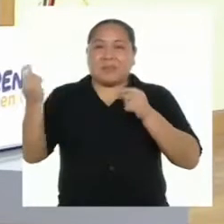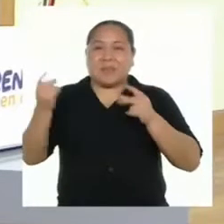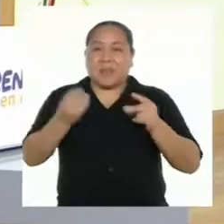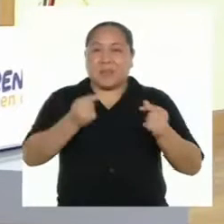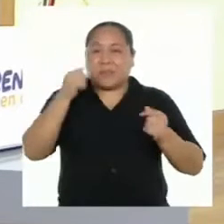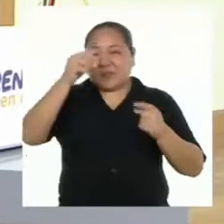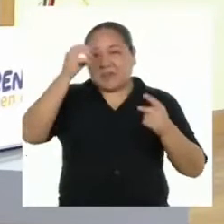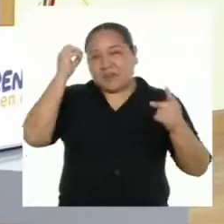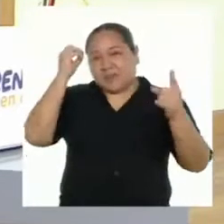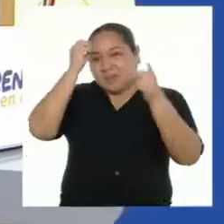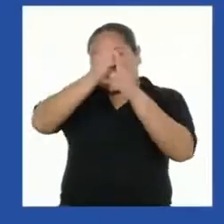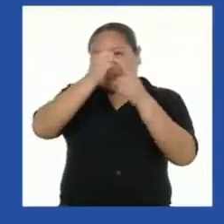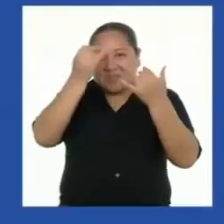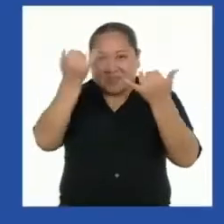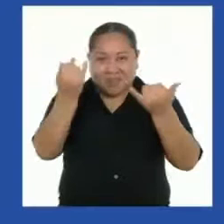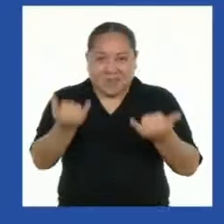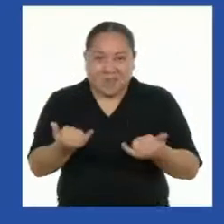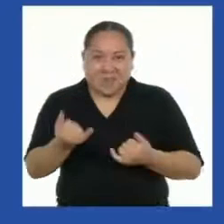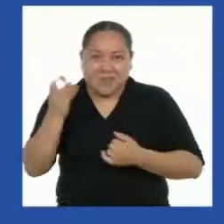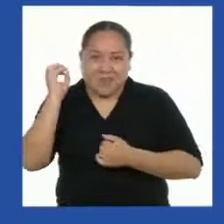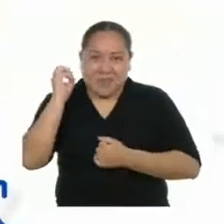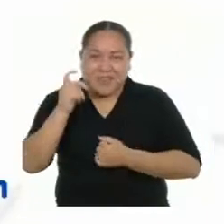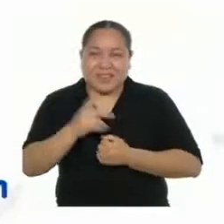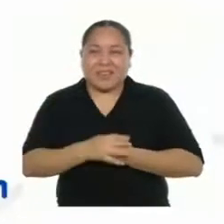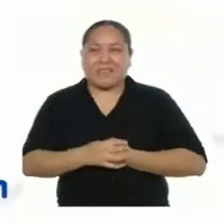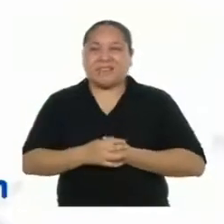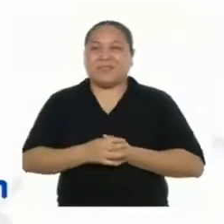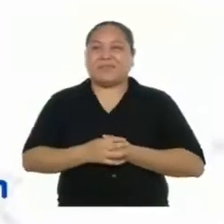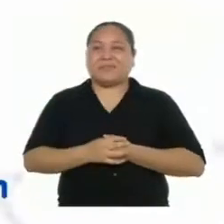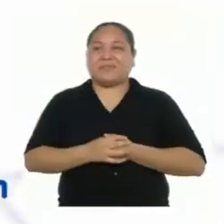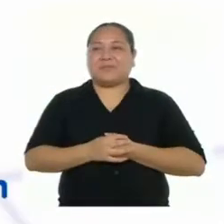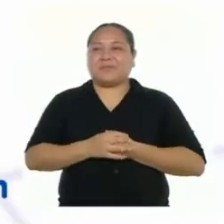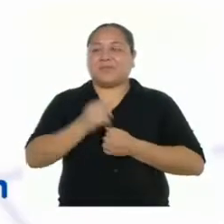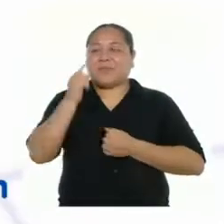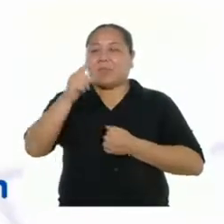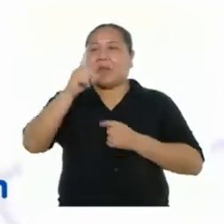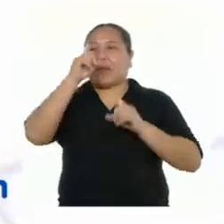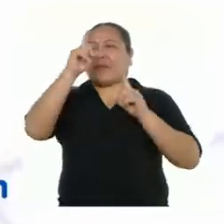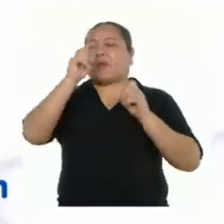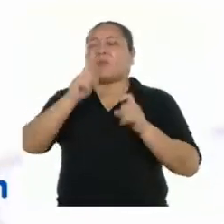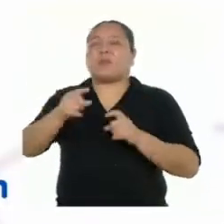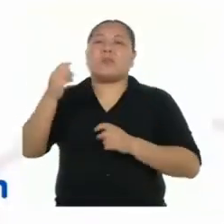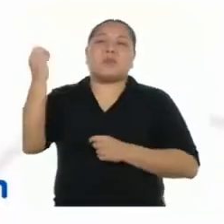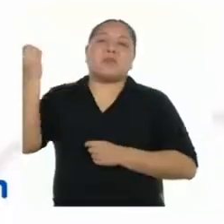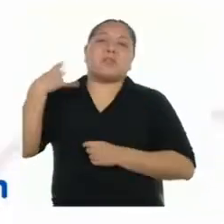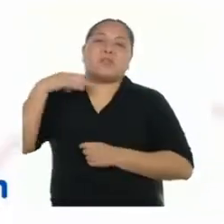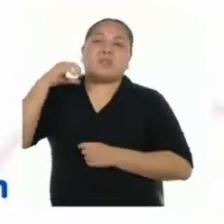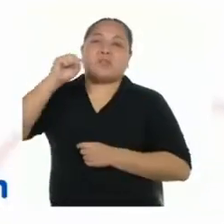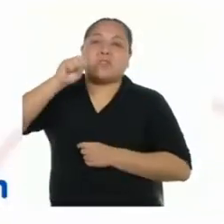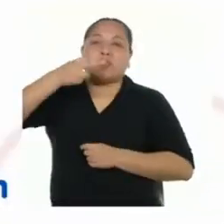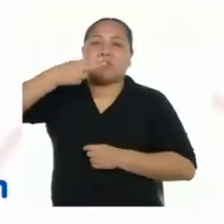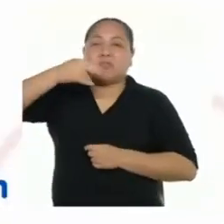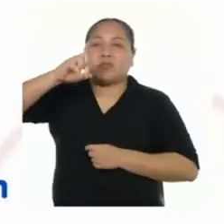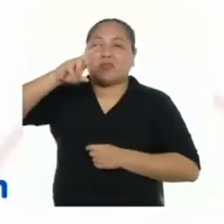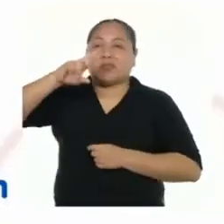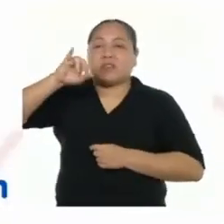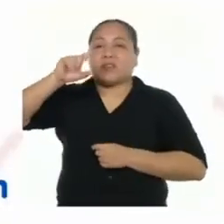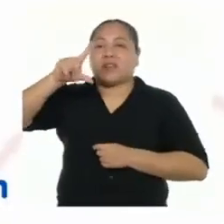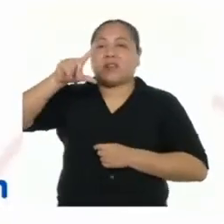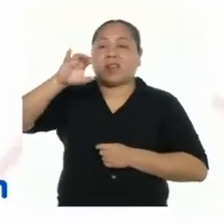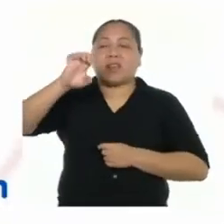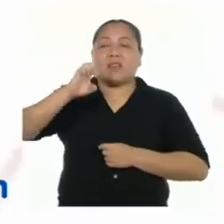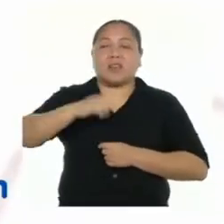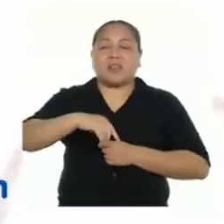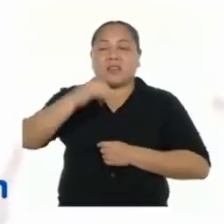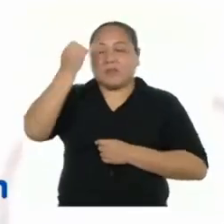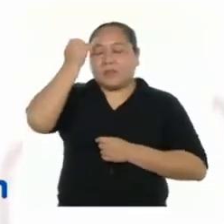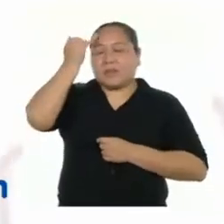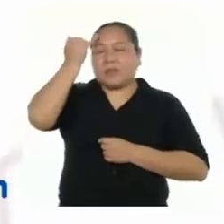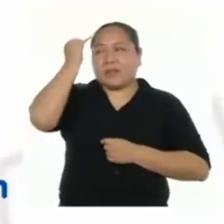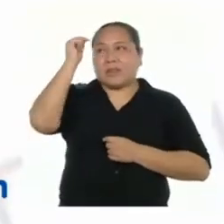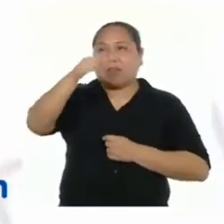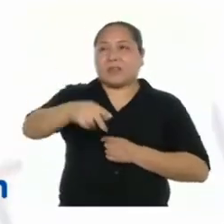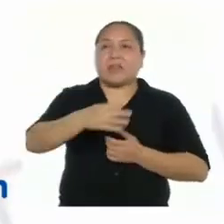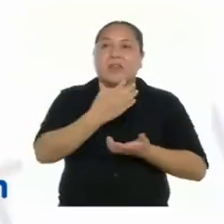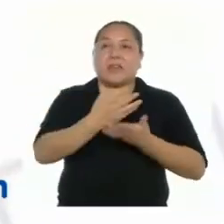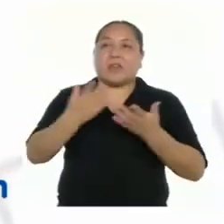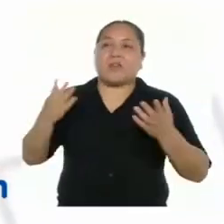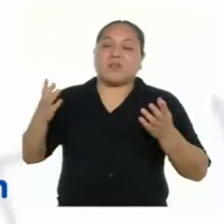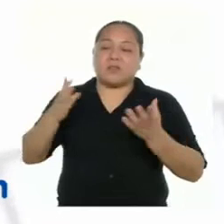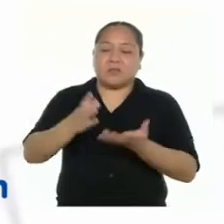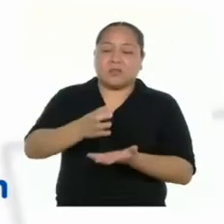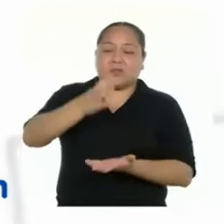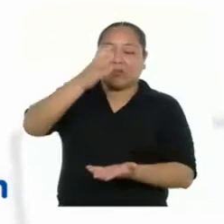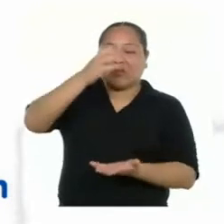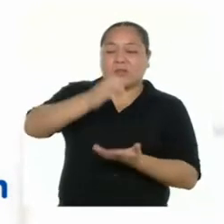súper rápido con el reto de hoy, ¿bien? En base a la pregunta que nos hizo Shirley, supongamos que el objeto mostrado es